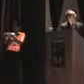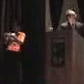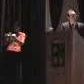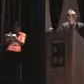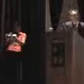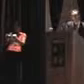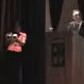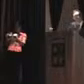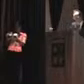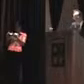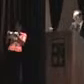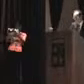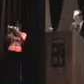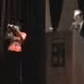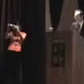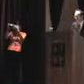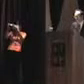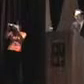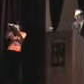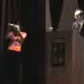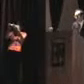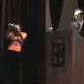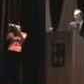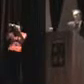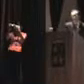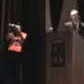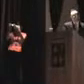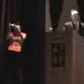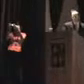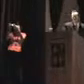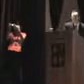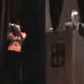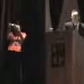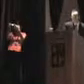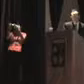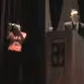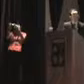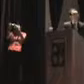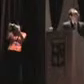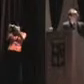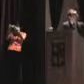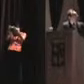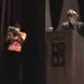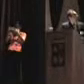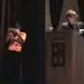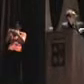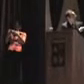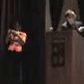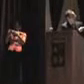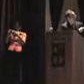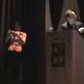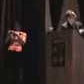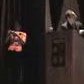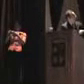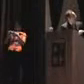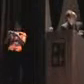registra utilidades por 225 millones de soles al cierre del año 2009. Este es un punto de partida interesante a tomar en cuenta, debido a que esto también nos